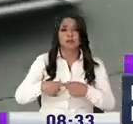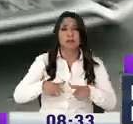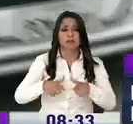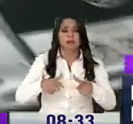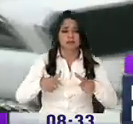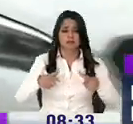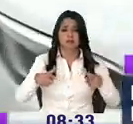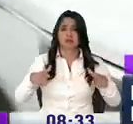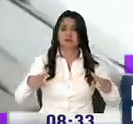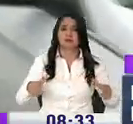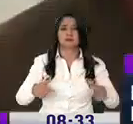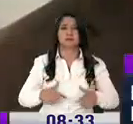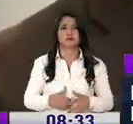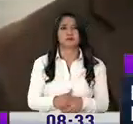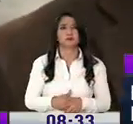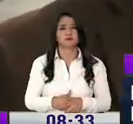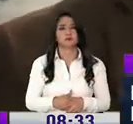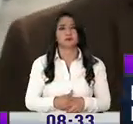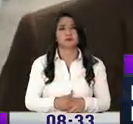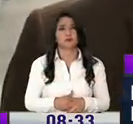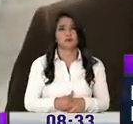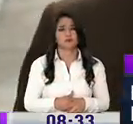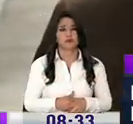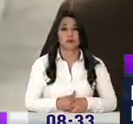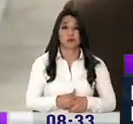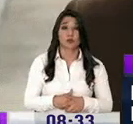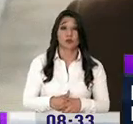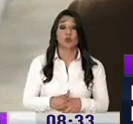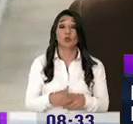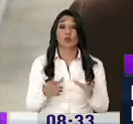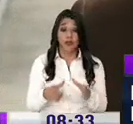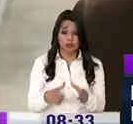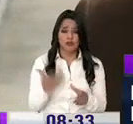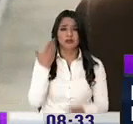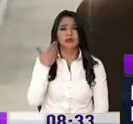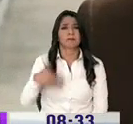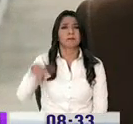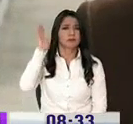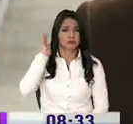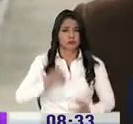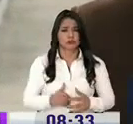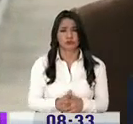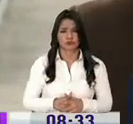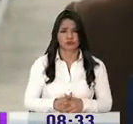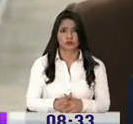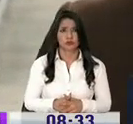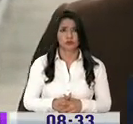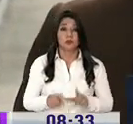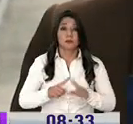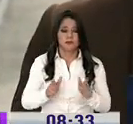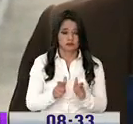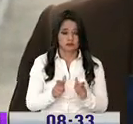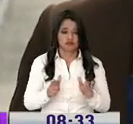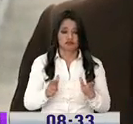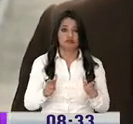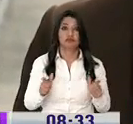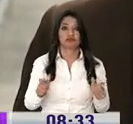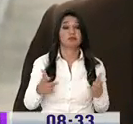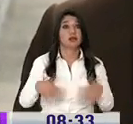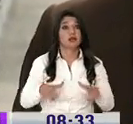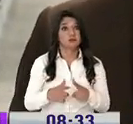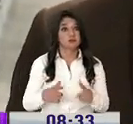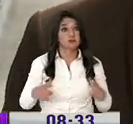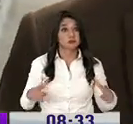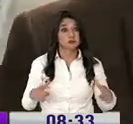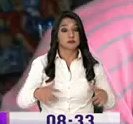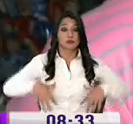crecido sorprendentemente. Ese hueco ya está algún tiempo, ¿no? Sí, 15 días, pero cada vez se va agrandando y cada que